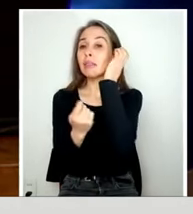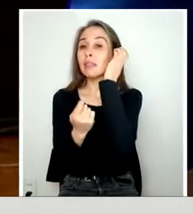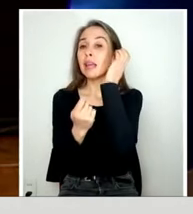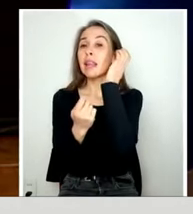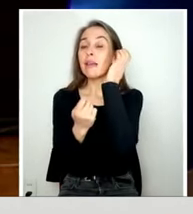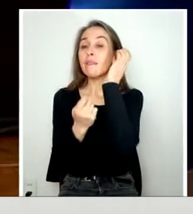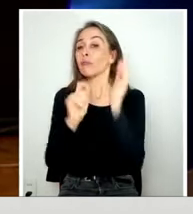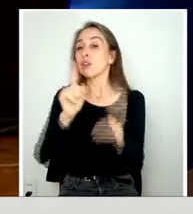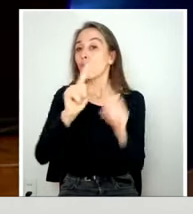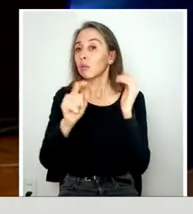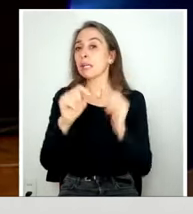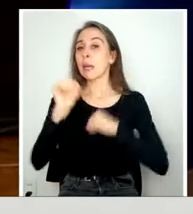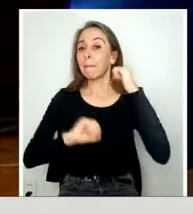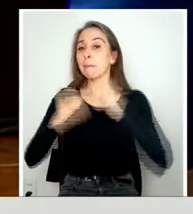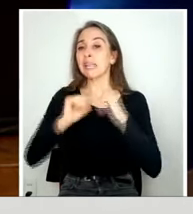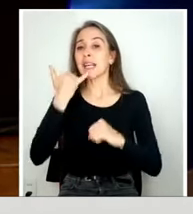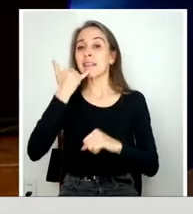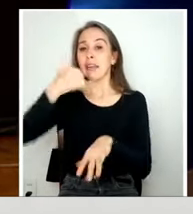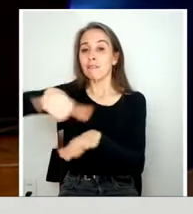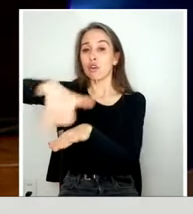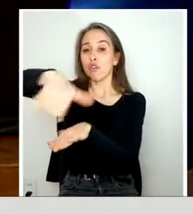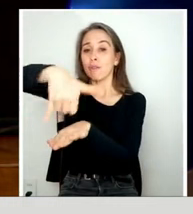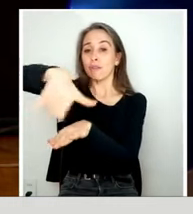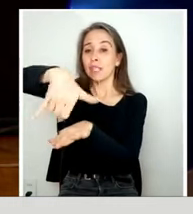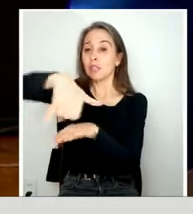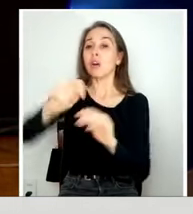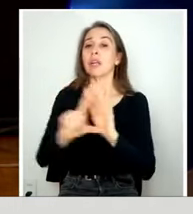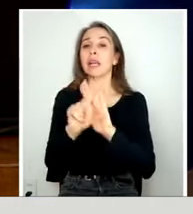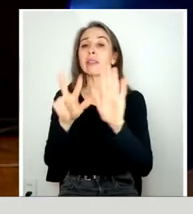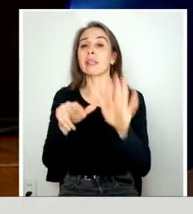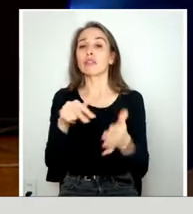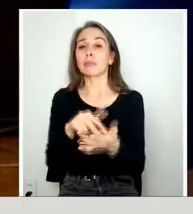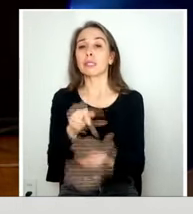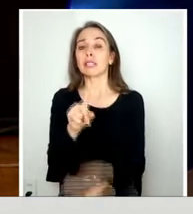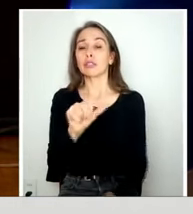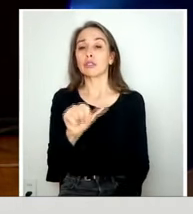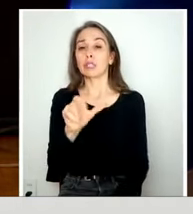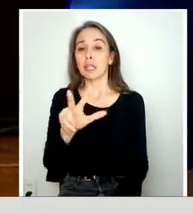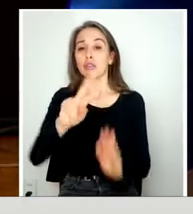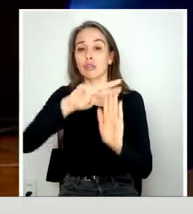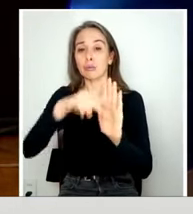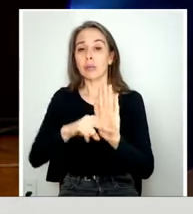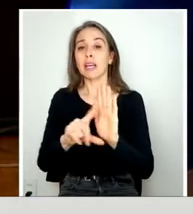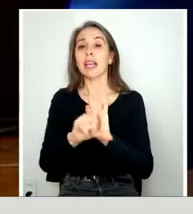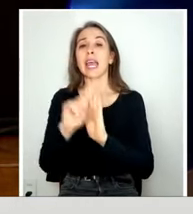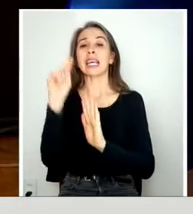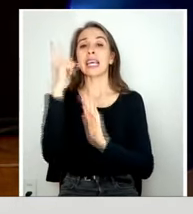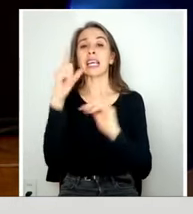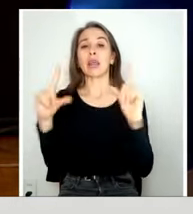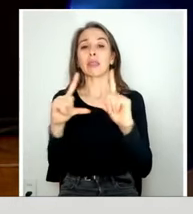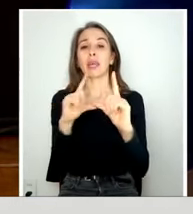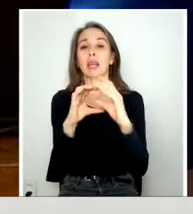y actualiza referencias en la ley número 18.168 general de telecomunicaciones